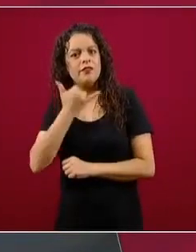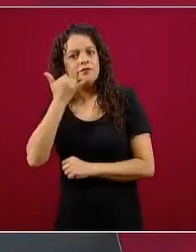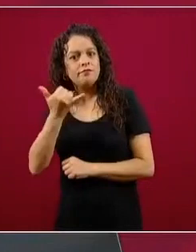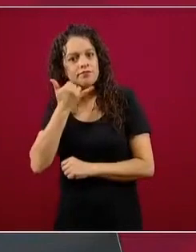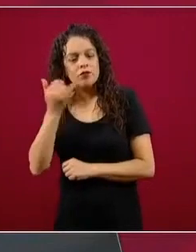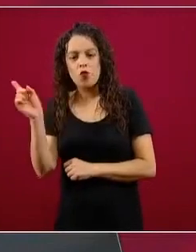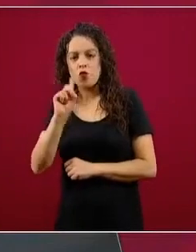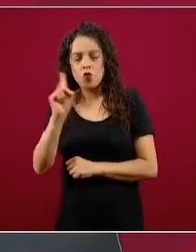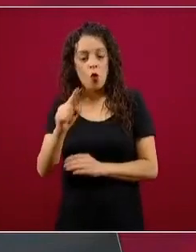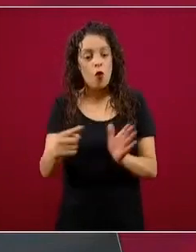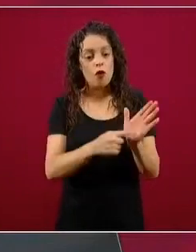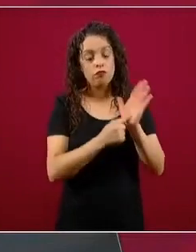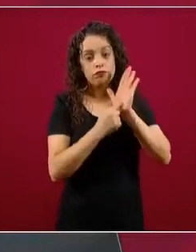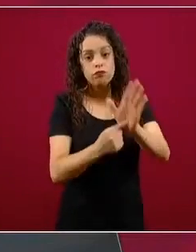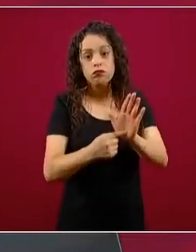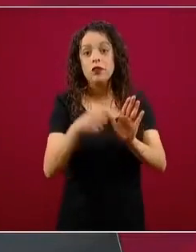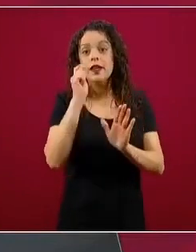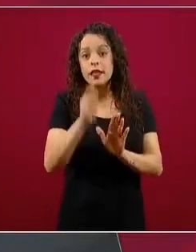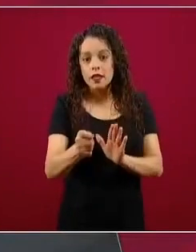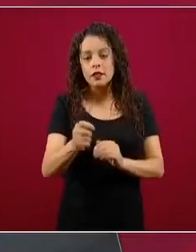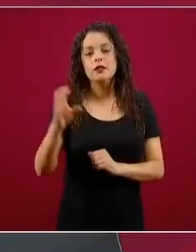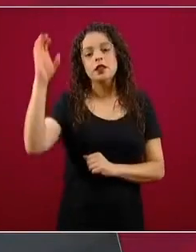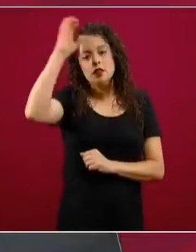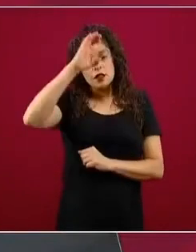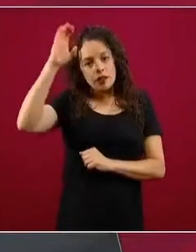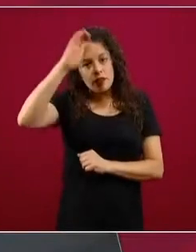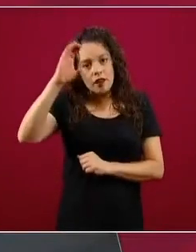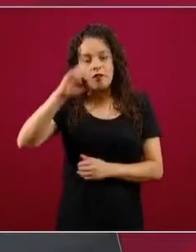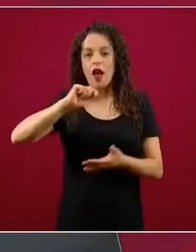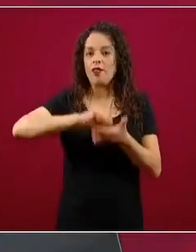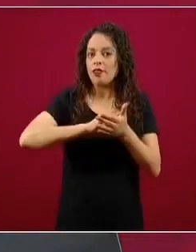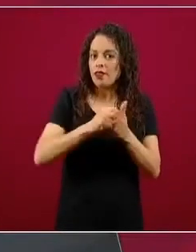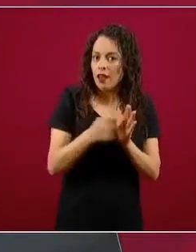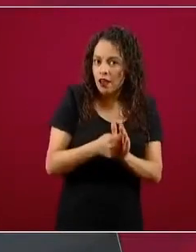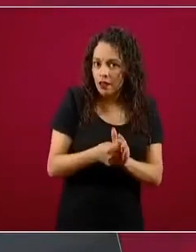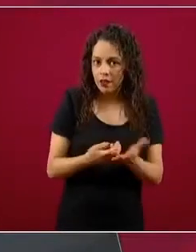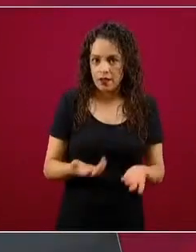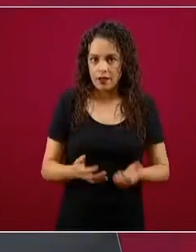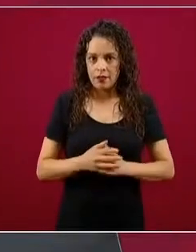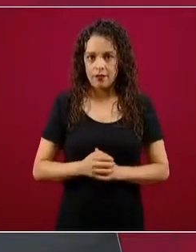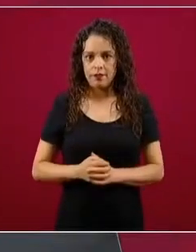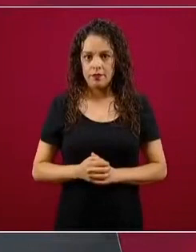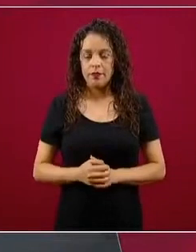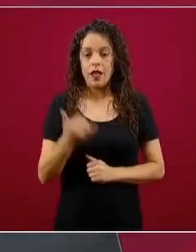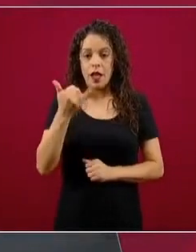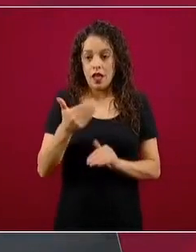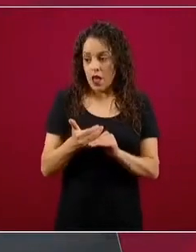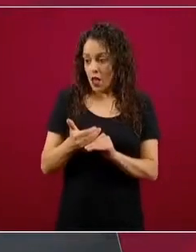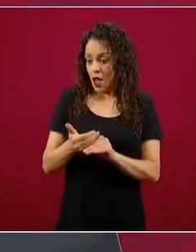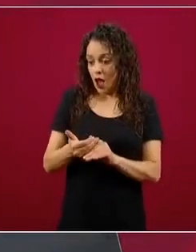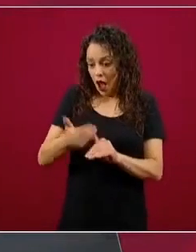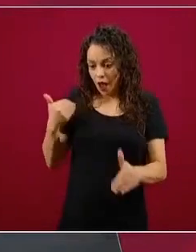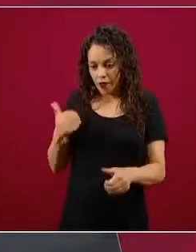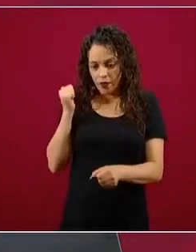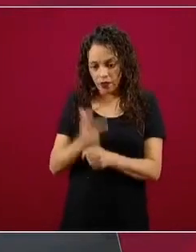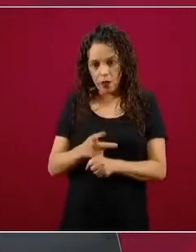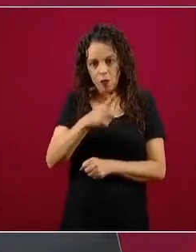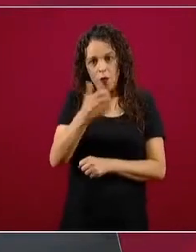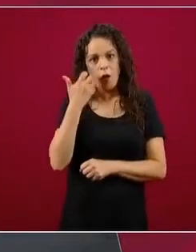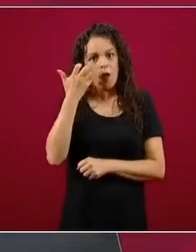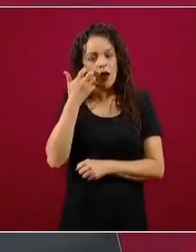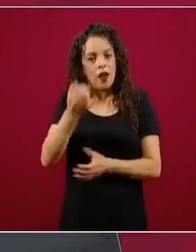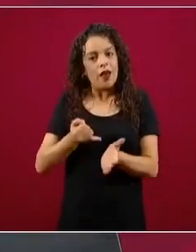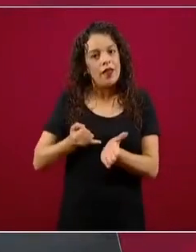técnica, la evidencia científica, y ni anticiparnos a tomar decisiones precipitadas,